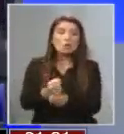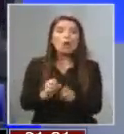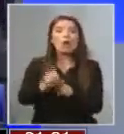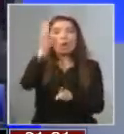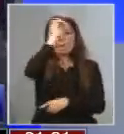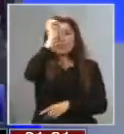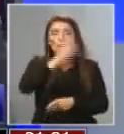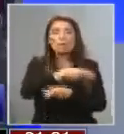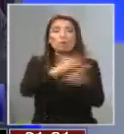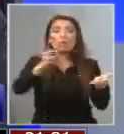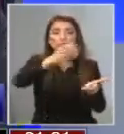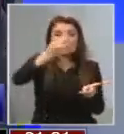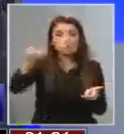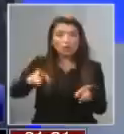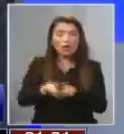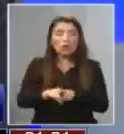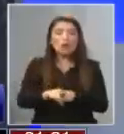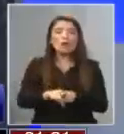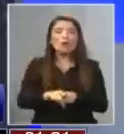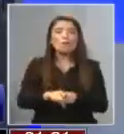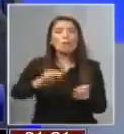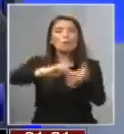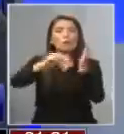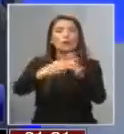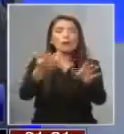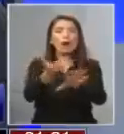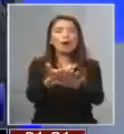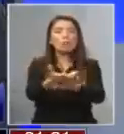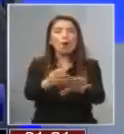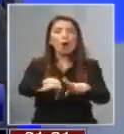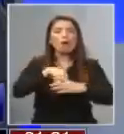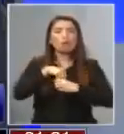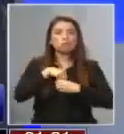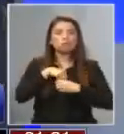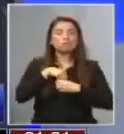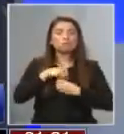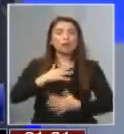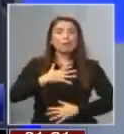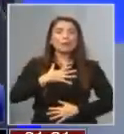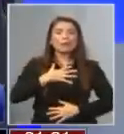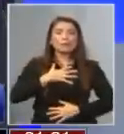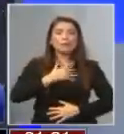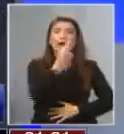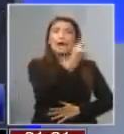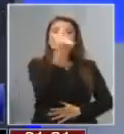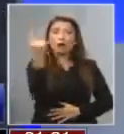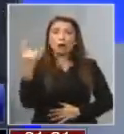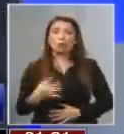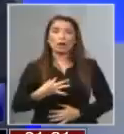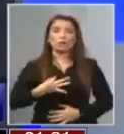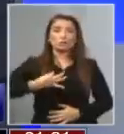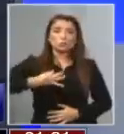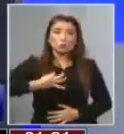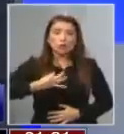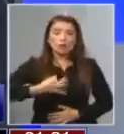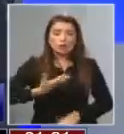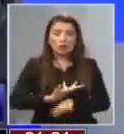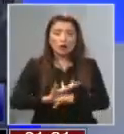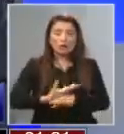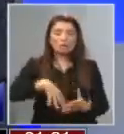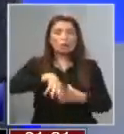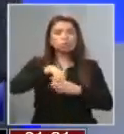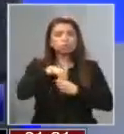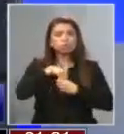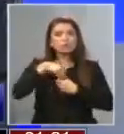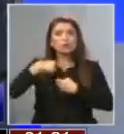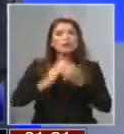así decirlo, que el problema interpelara a cada uno. Y siendo cada ciudadano interpelado, se sintió llamado a tener una posición. Y cuando uno se